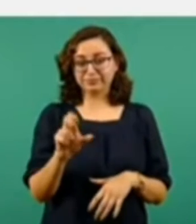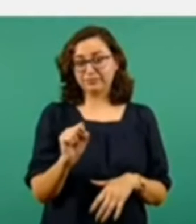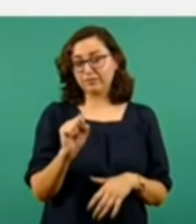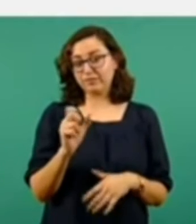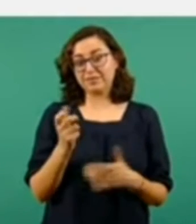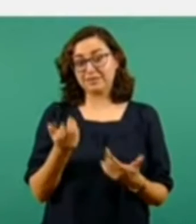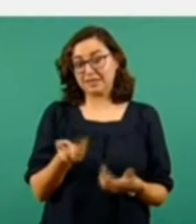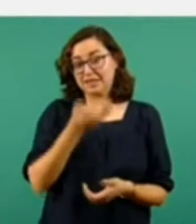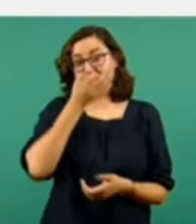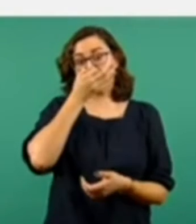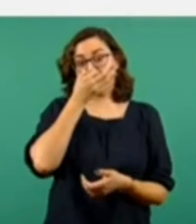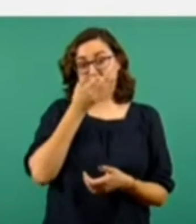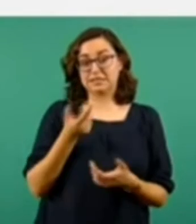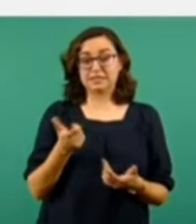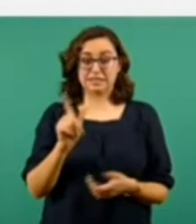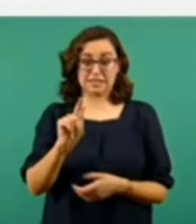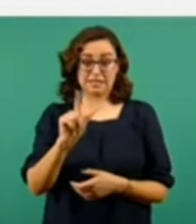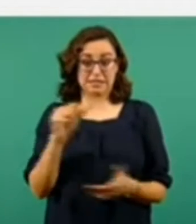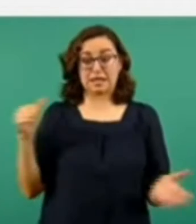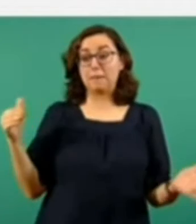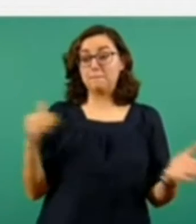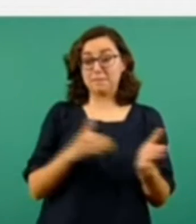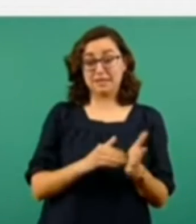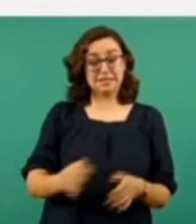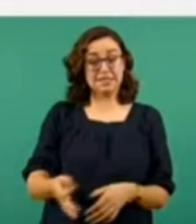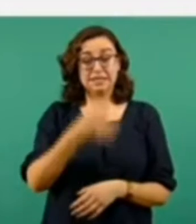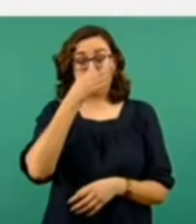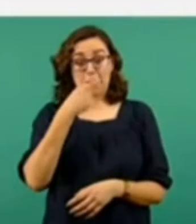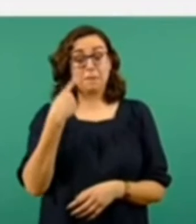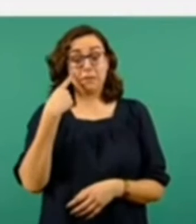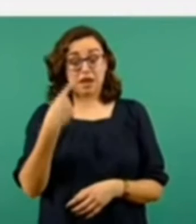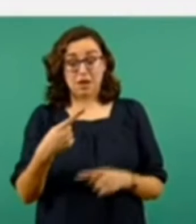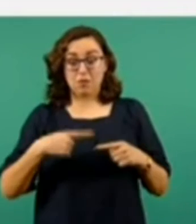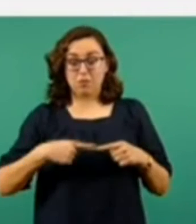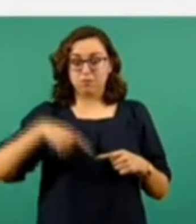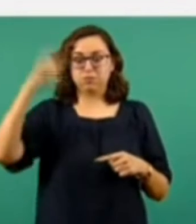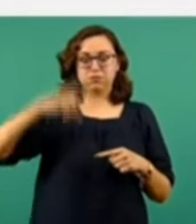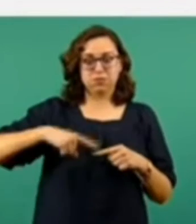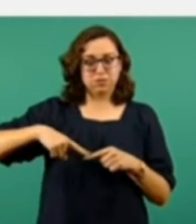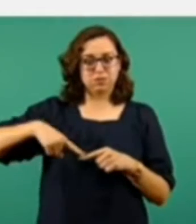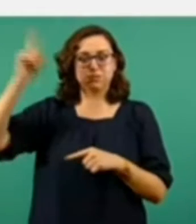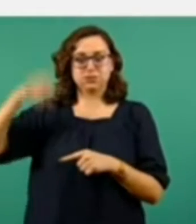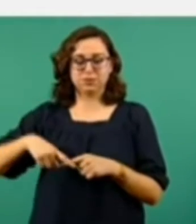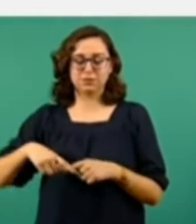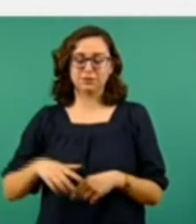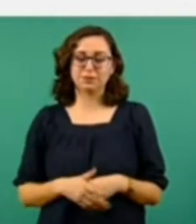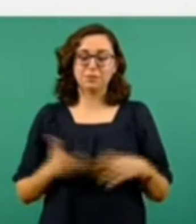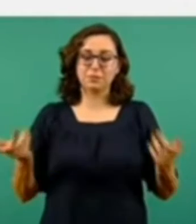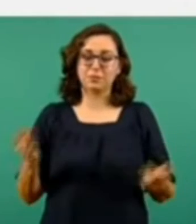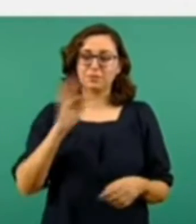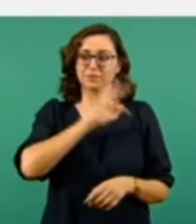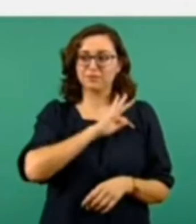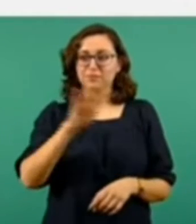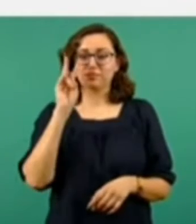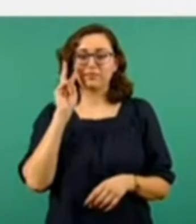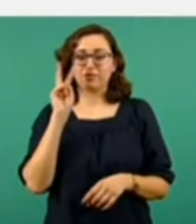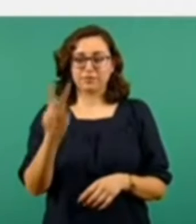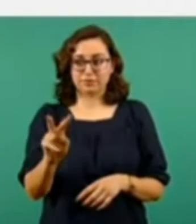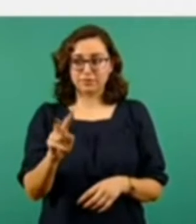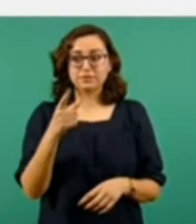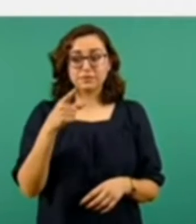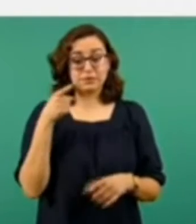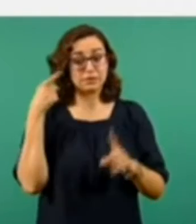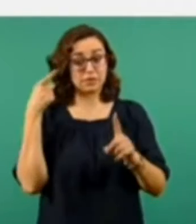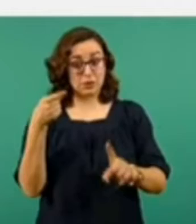780,000, prácticamente 770,000 dosis. Vean ustedes cómo las dosis al día de ayer se colocan muy cerca de ese